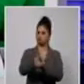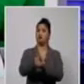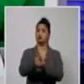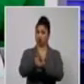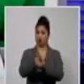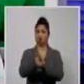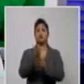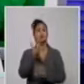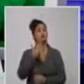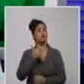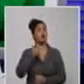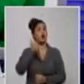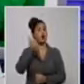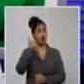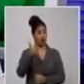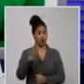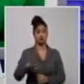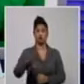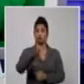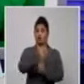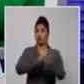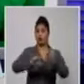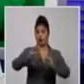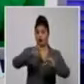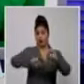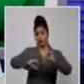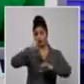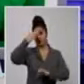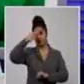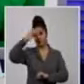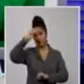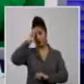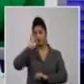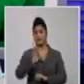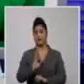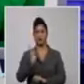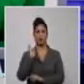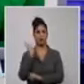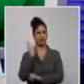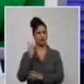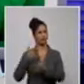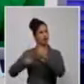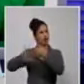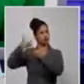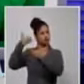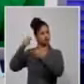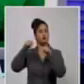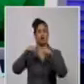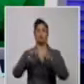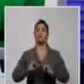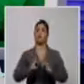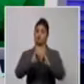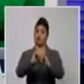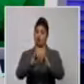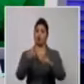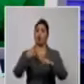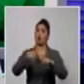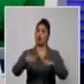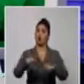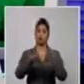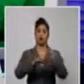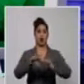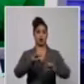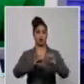todos. Aquí tú misma presentaste los otros días la inauguración del otro laboratorio,